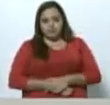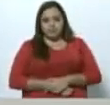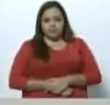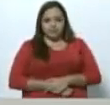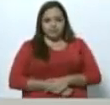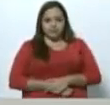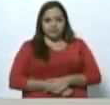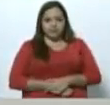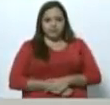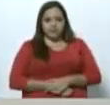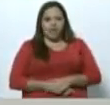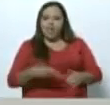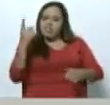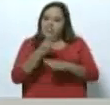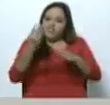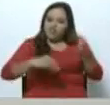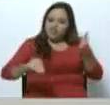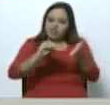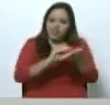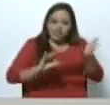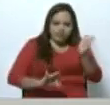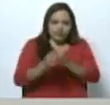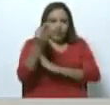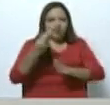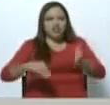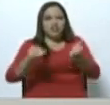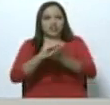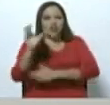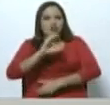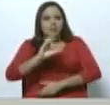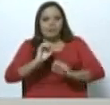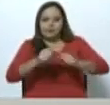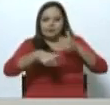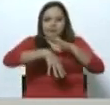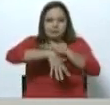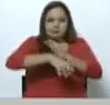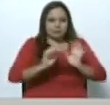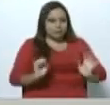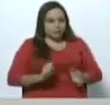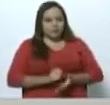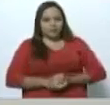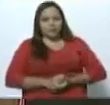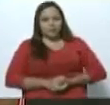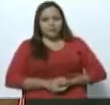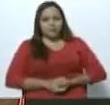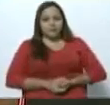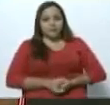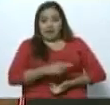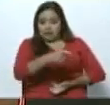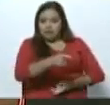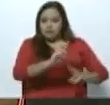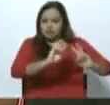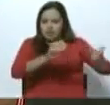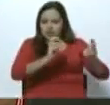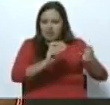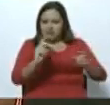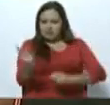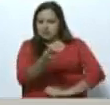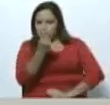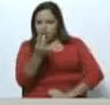Ya hay que refundar ese país desde abajo, desde la raíz. No, mira, nosotros, ese fue uno de los temas, segundo